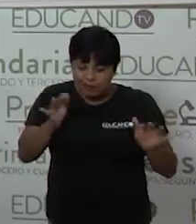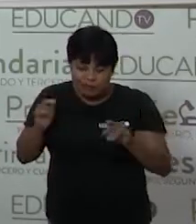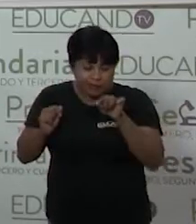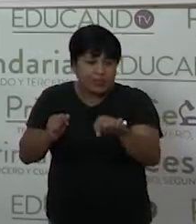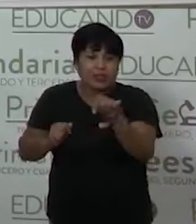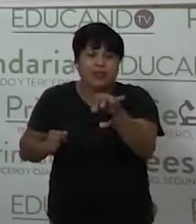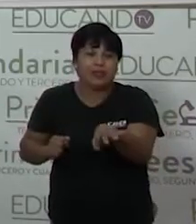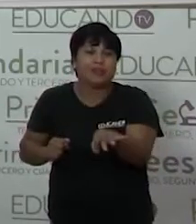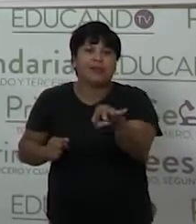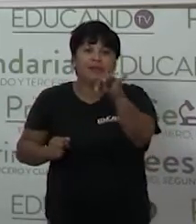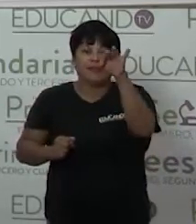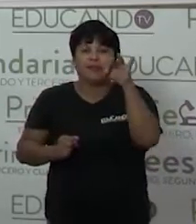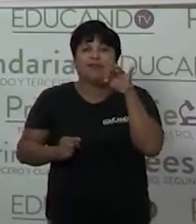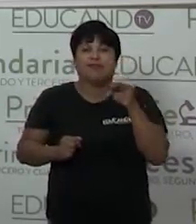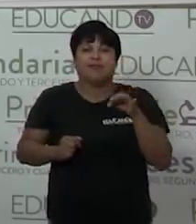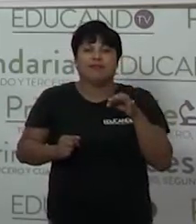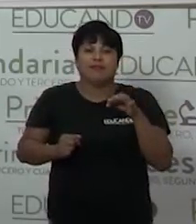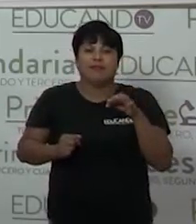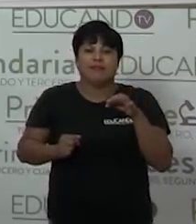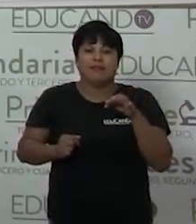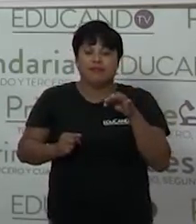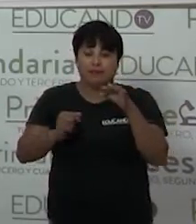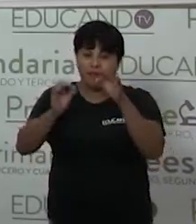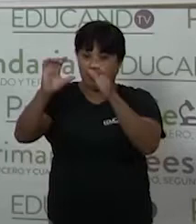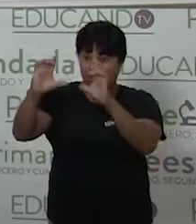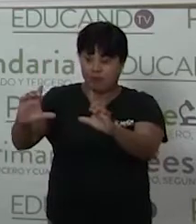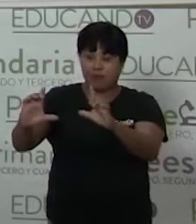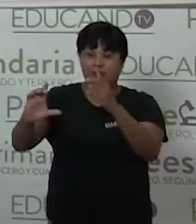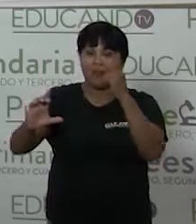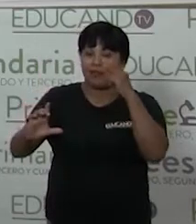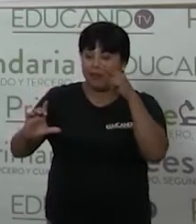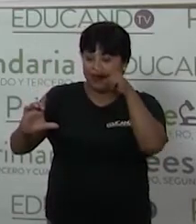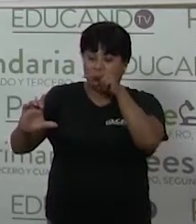este mira